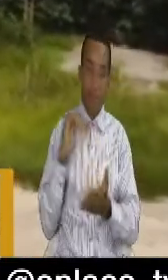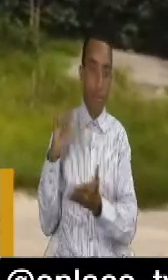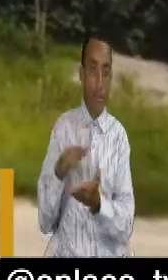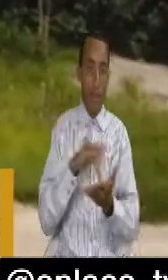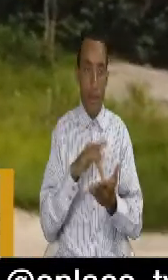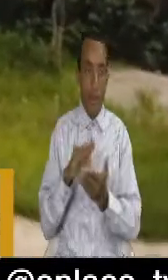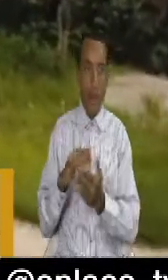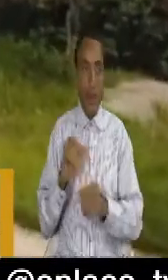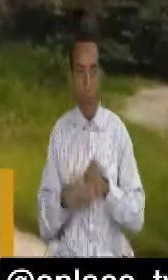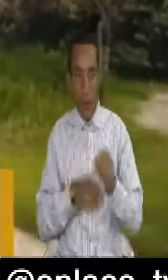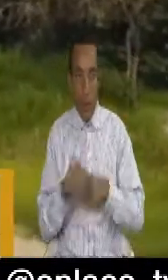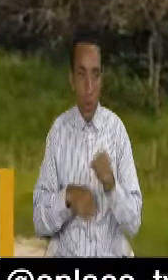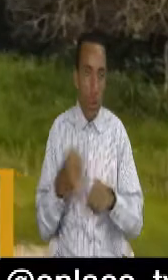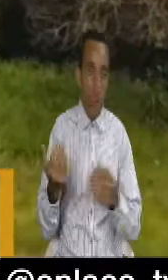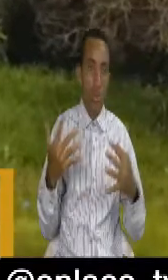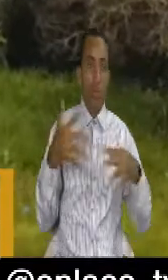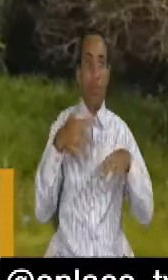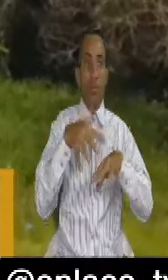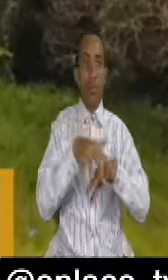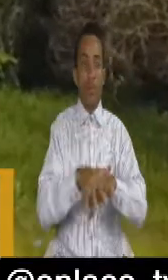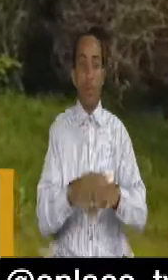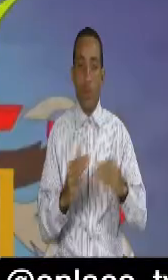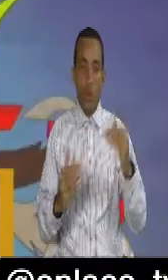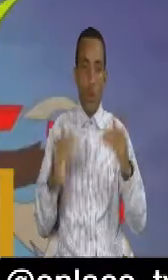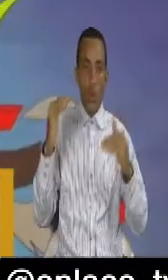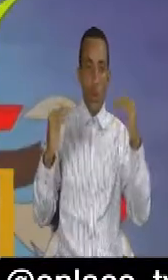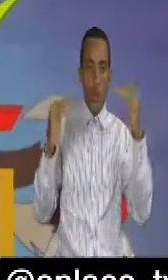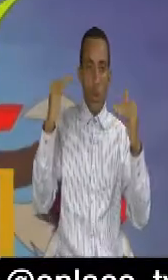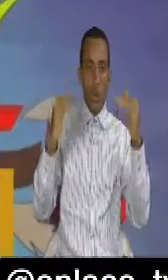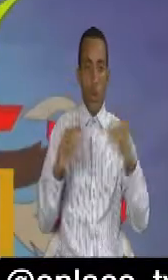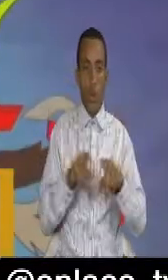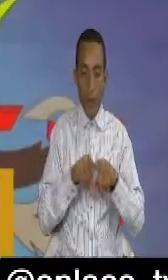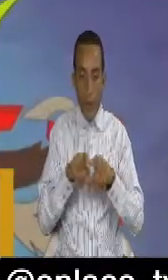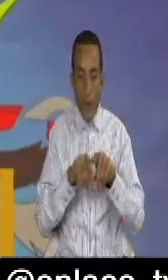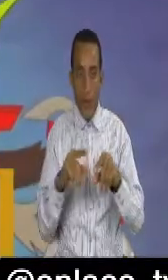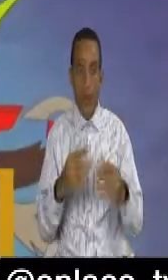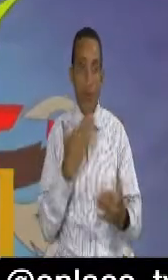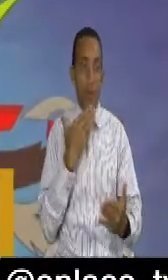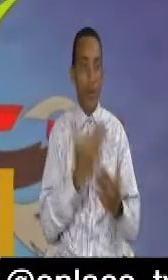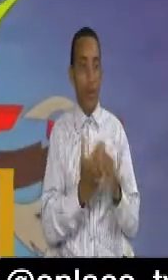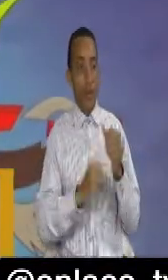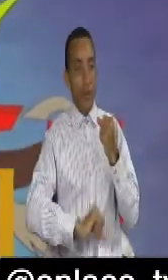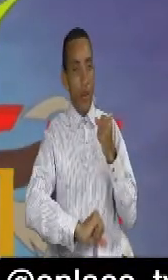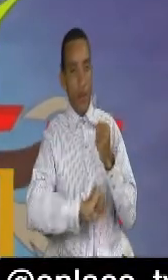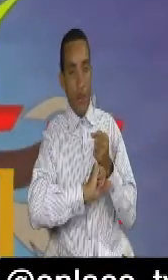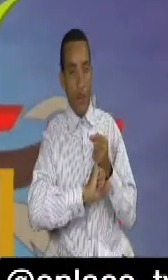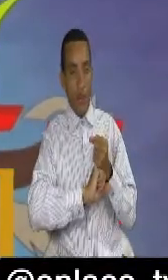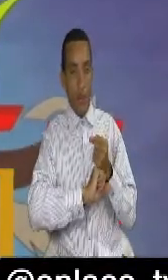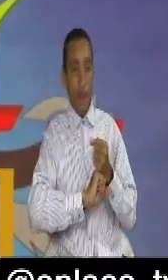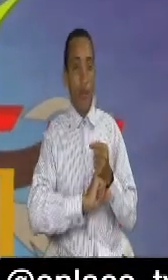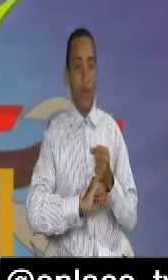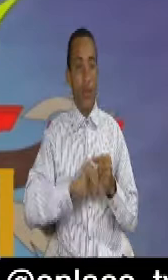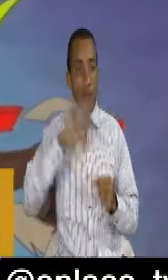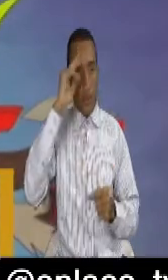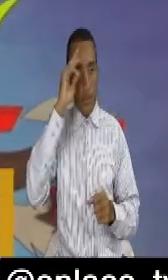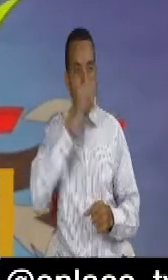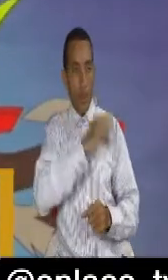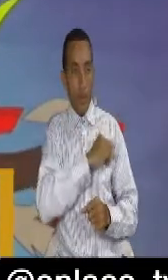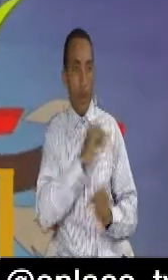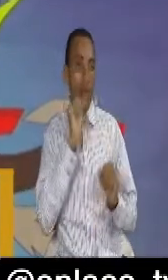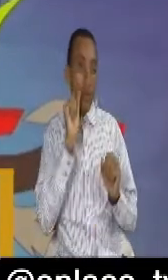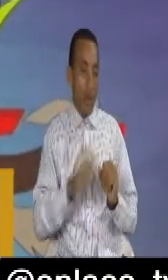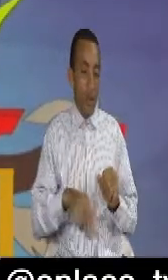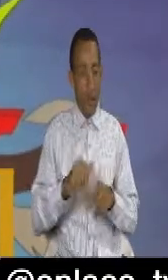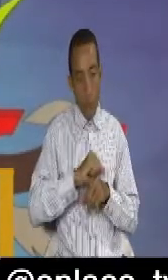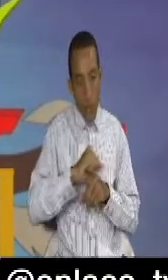que buscaba integración y un nivel competitivo alto. Paré gracias al apoyo del comandante del puesto que me da los espacios para